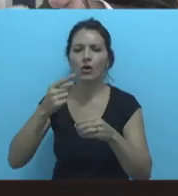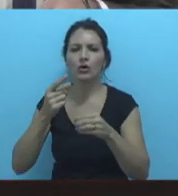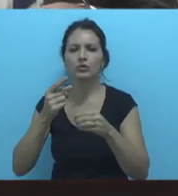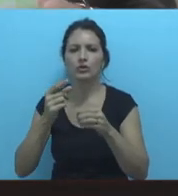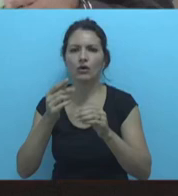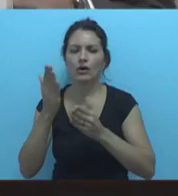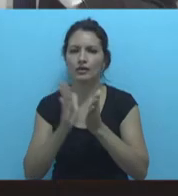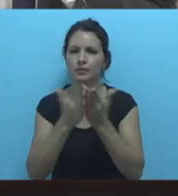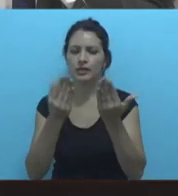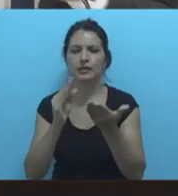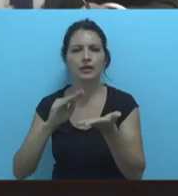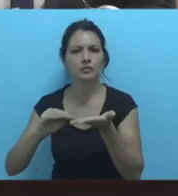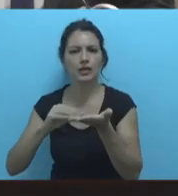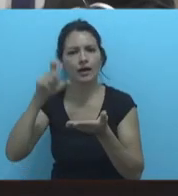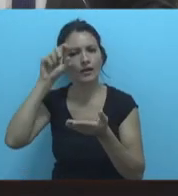42.242 de la diputada Espíndola,